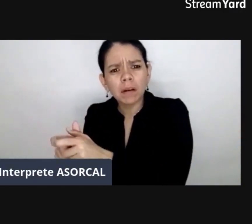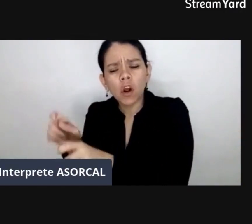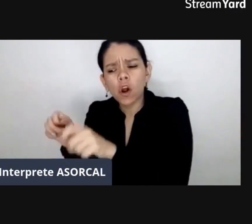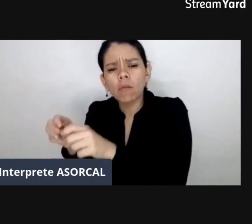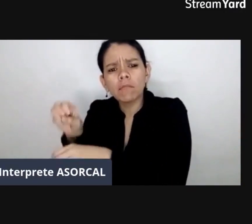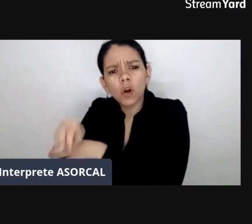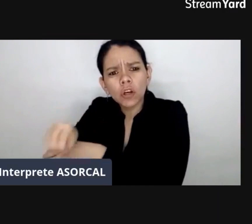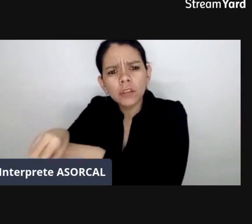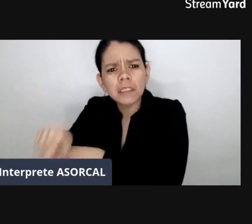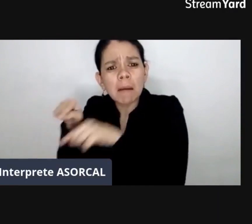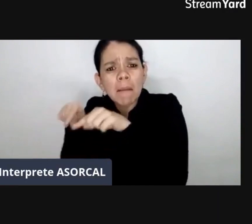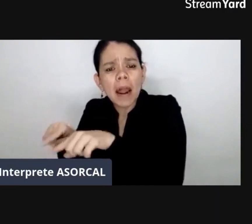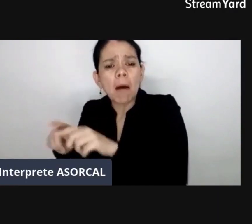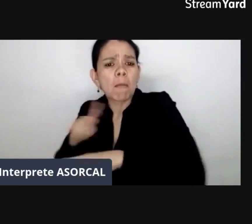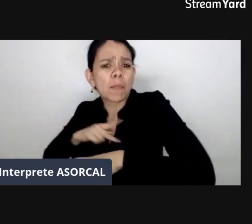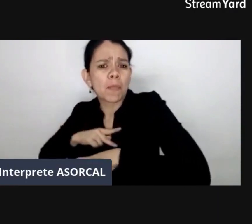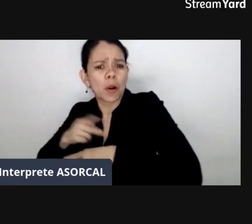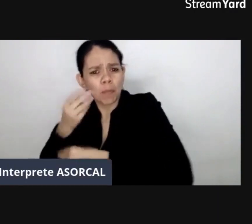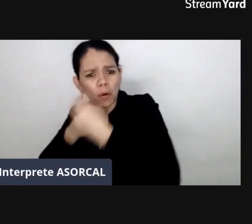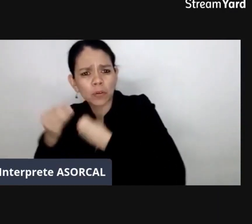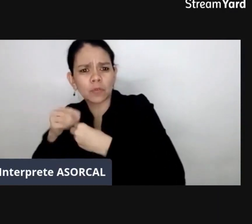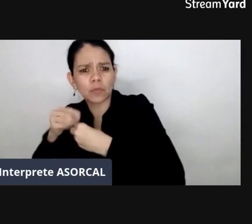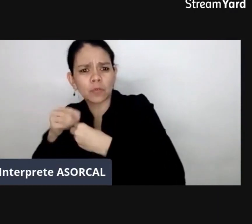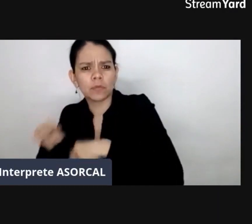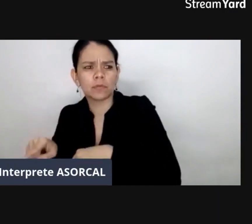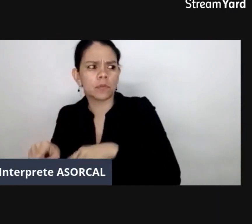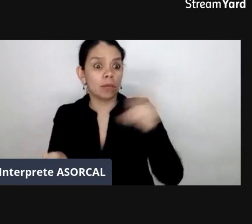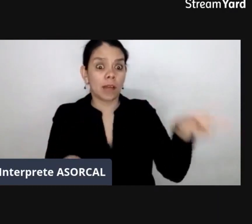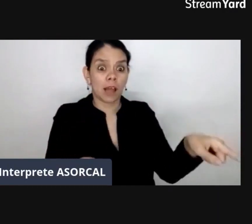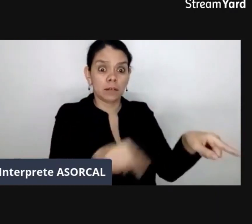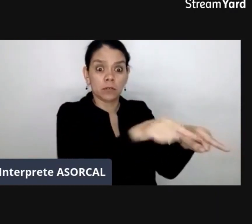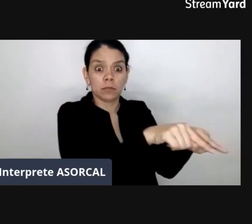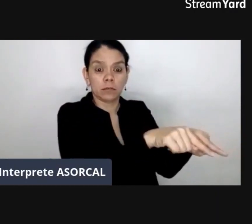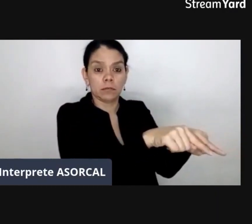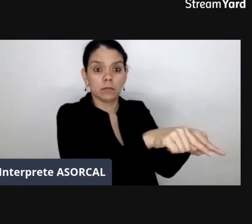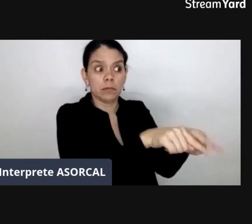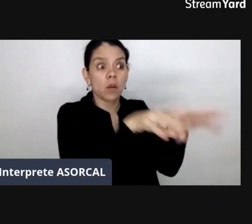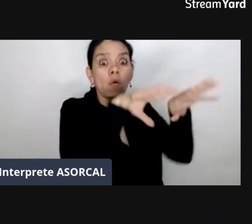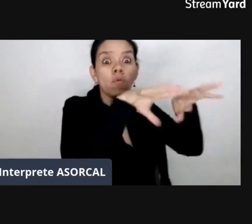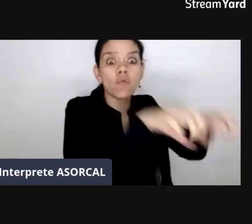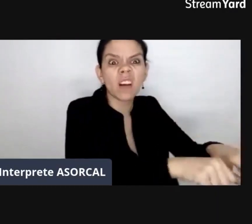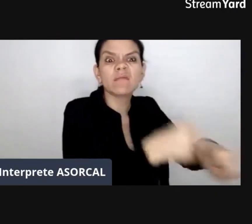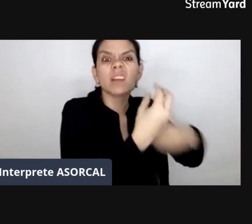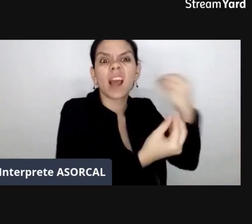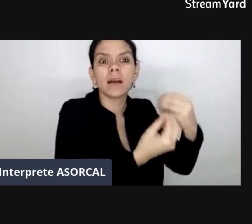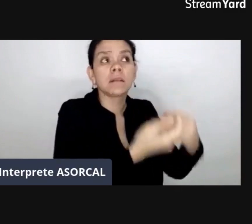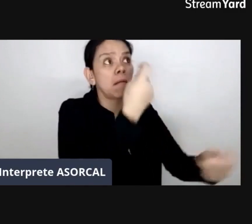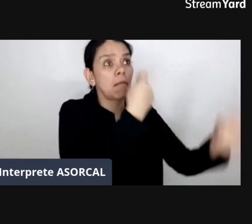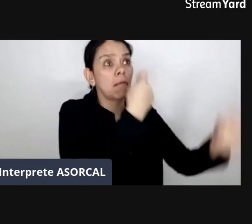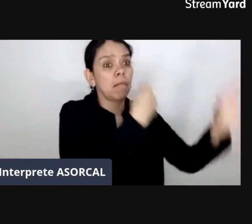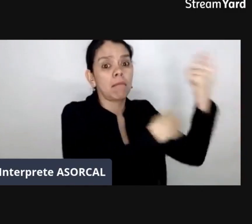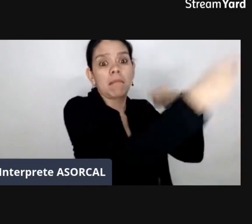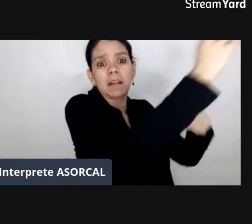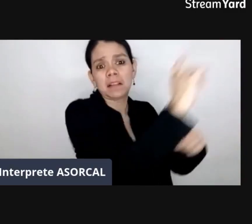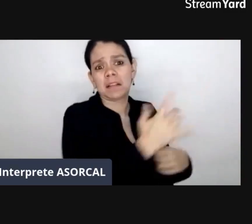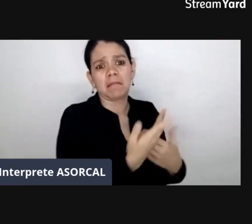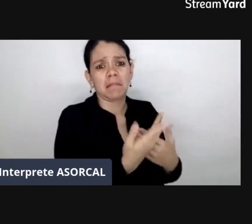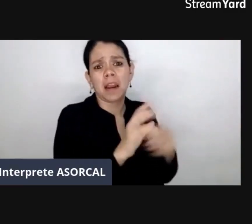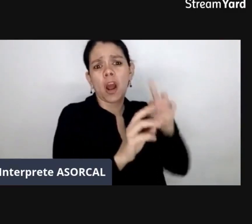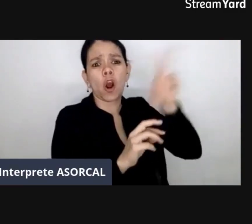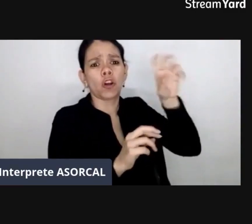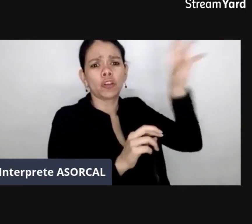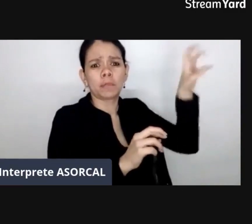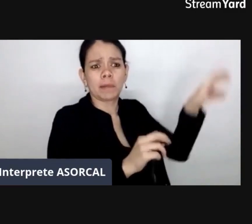Unidos y Europa, primeramente del café y luego del algodón. Los dueños de las tierras eran dueños de la producción, del procesamiento,